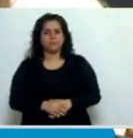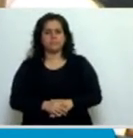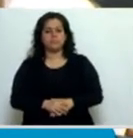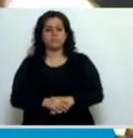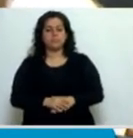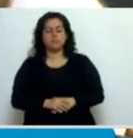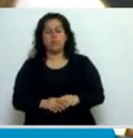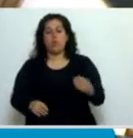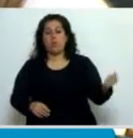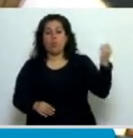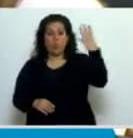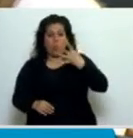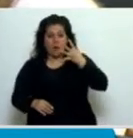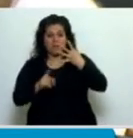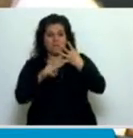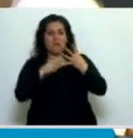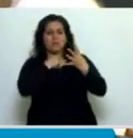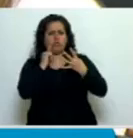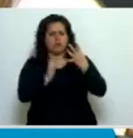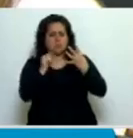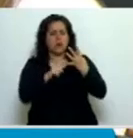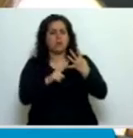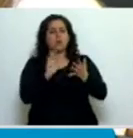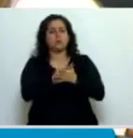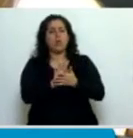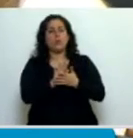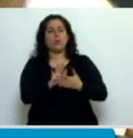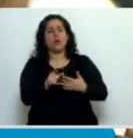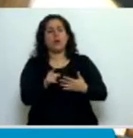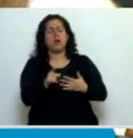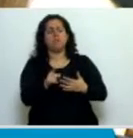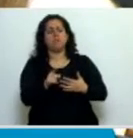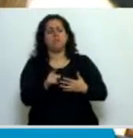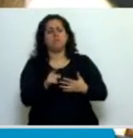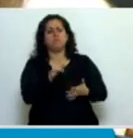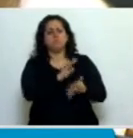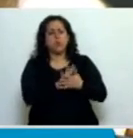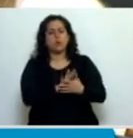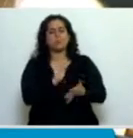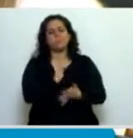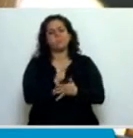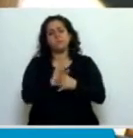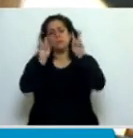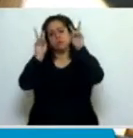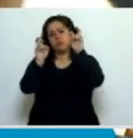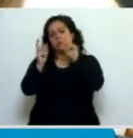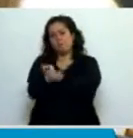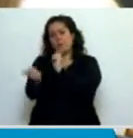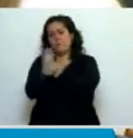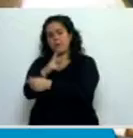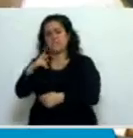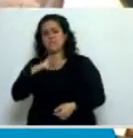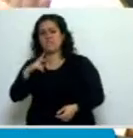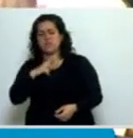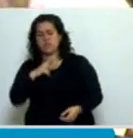La cuarta cuestión a la que me quiero referir es la engañosa alusión que hay a una supuesta privatización. Acá se dice